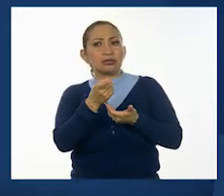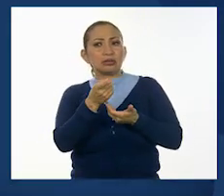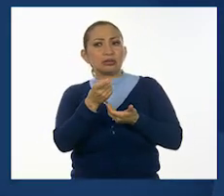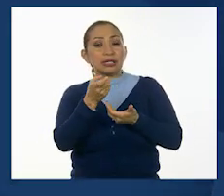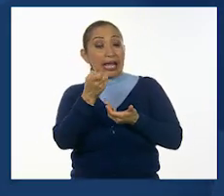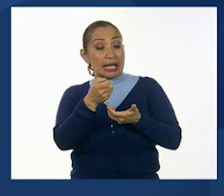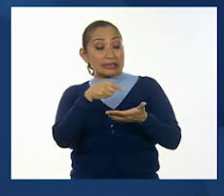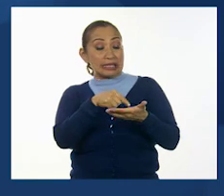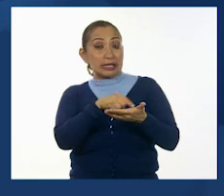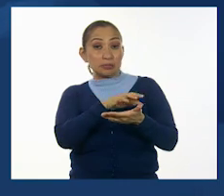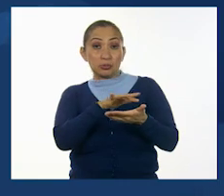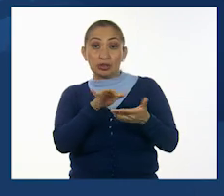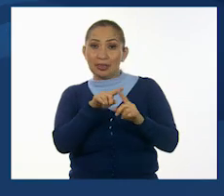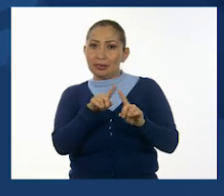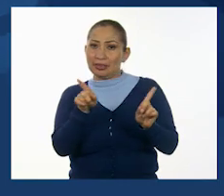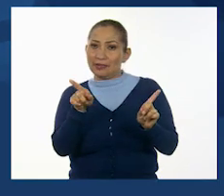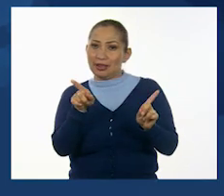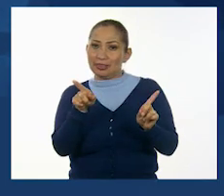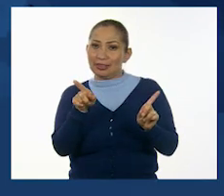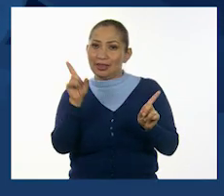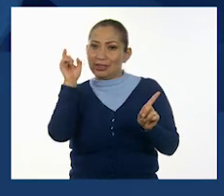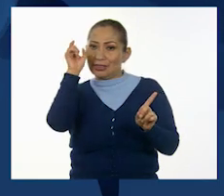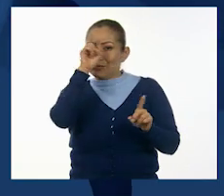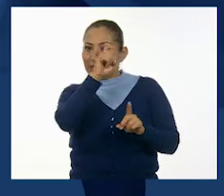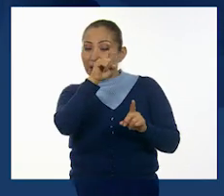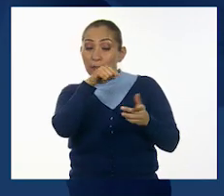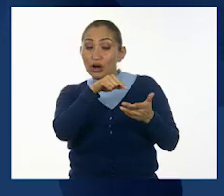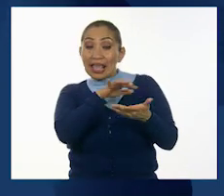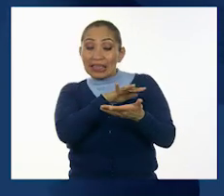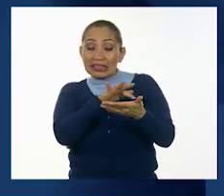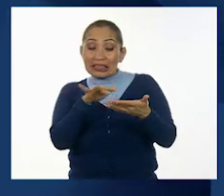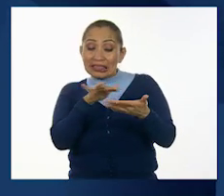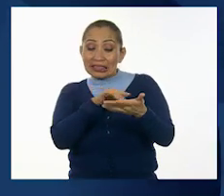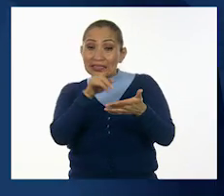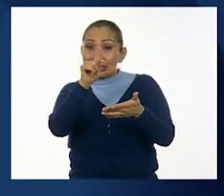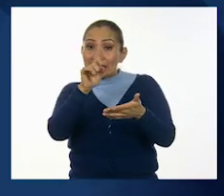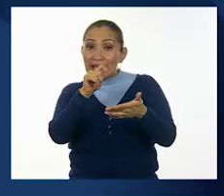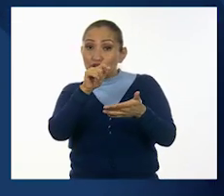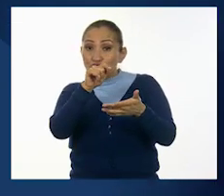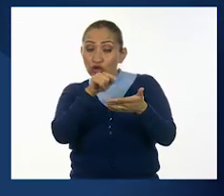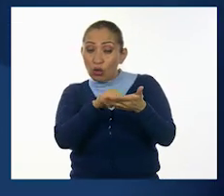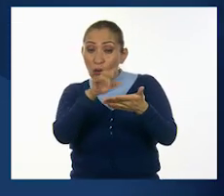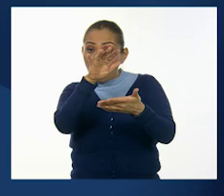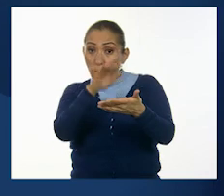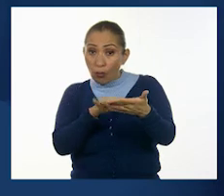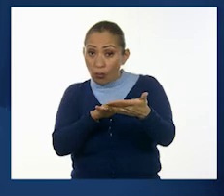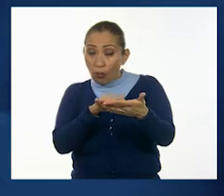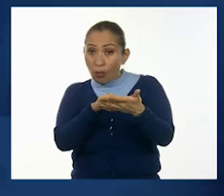este es un proceso un poco más complejo, porque el tipo de texto que se lee no